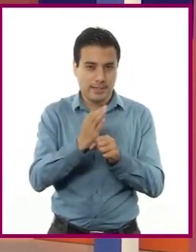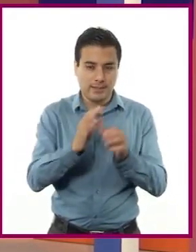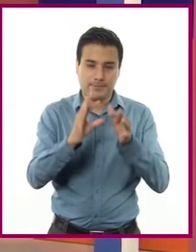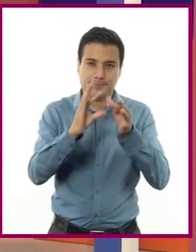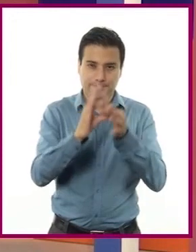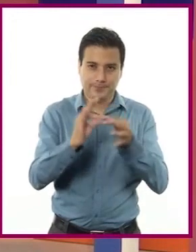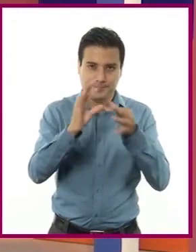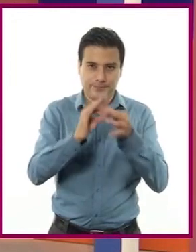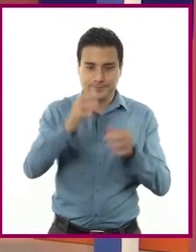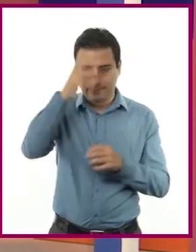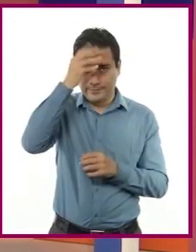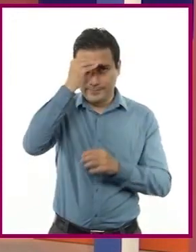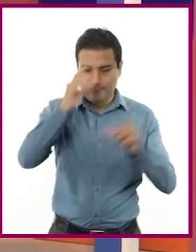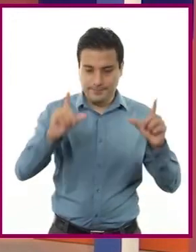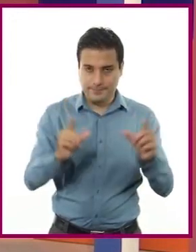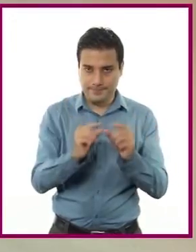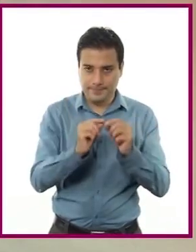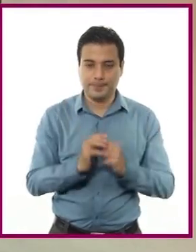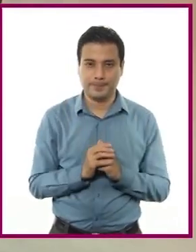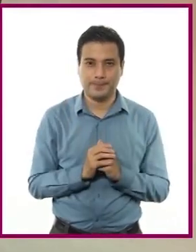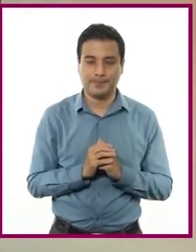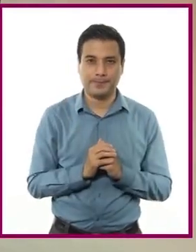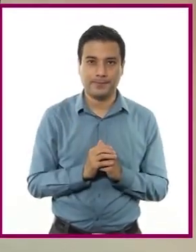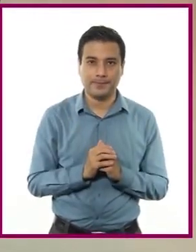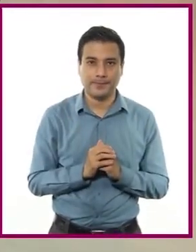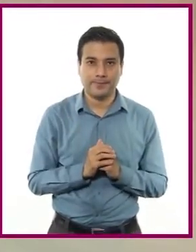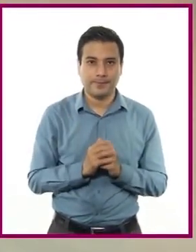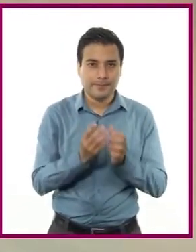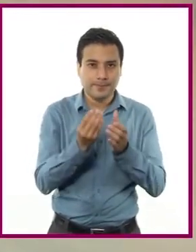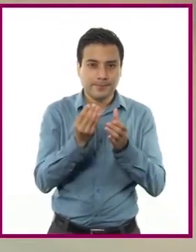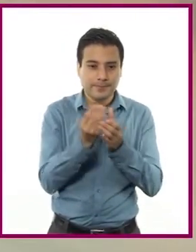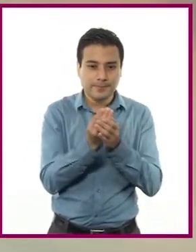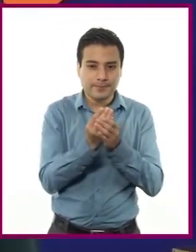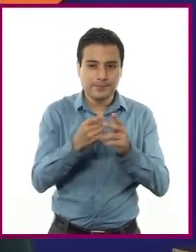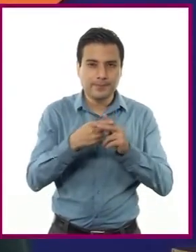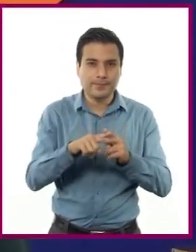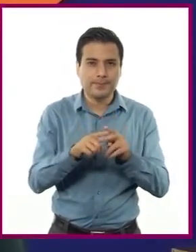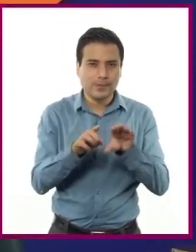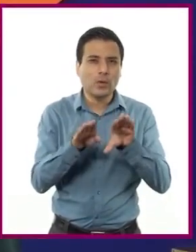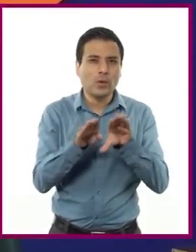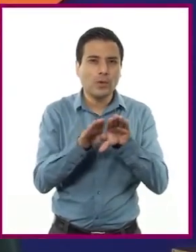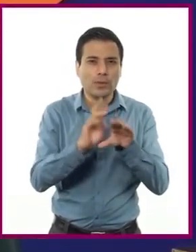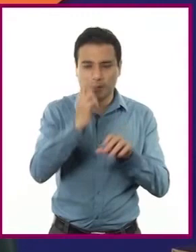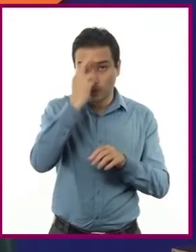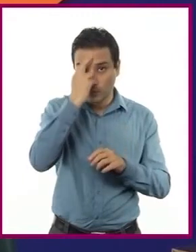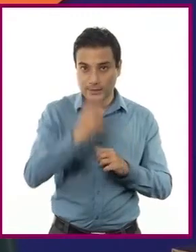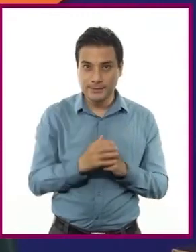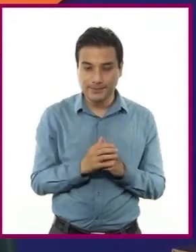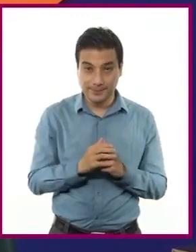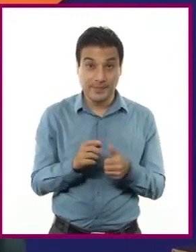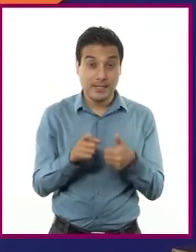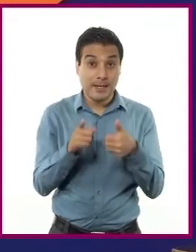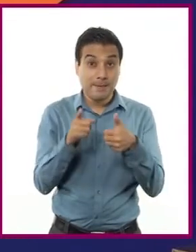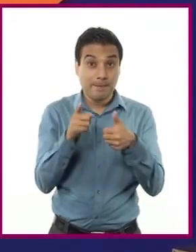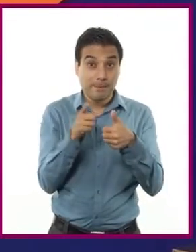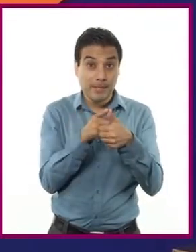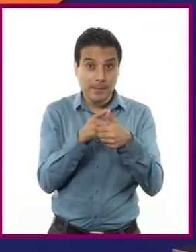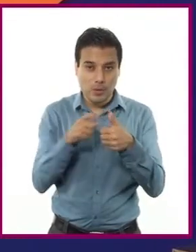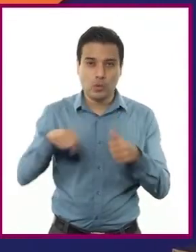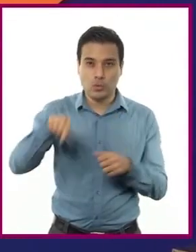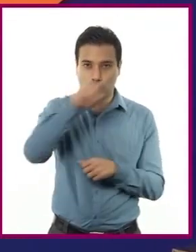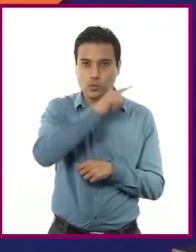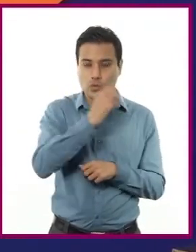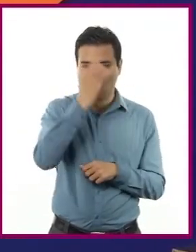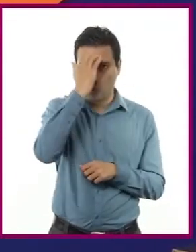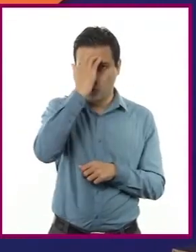visto. ¿Qué les parece? ¿Recuerdan cómo comenzamos la sesión? Primero, identificamos qué son